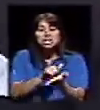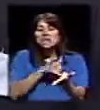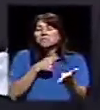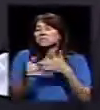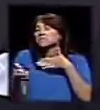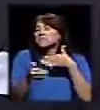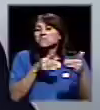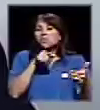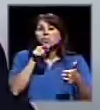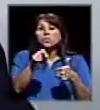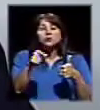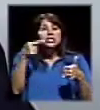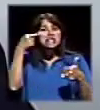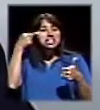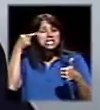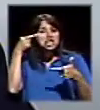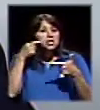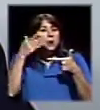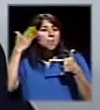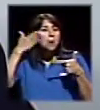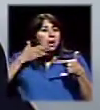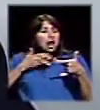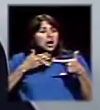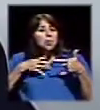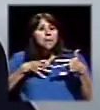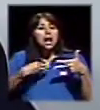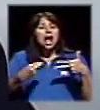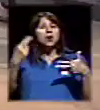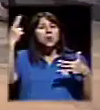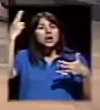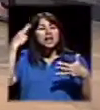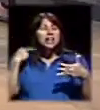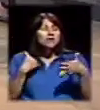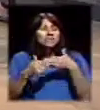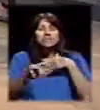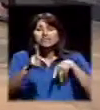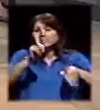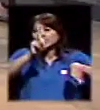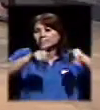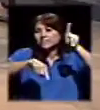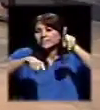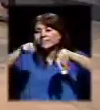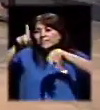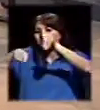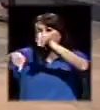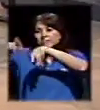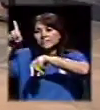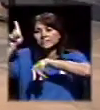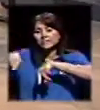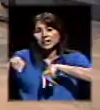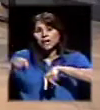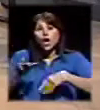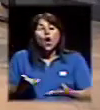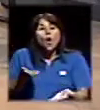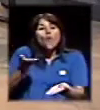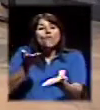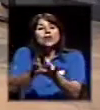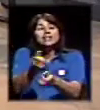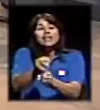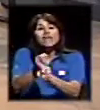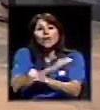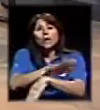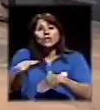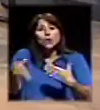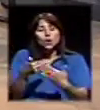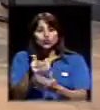chino, moreno, blanco, negro. Es una ciudad que ofrece trabajo a todos. El 15% más o